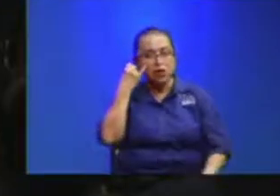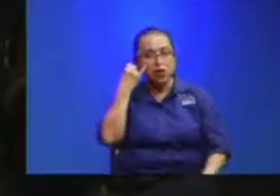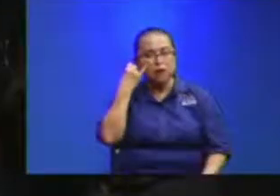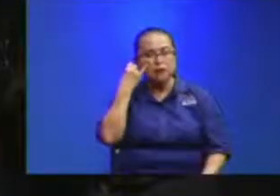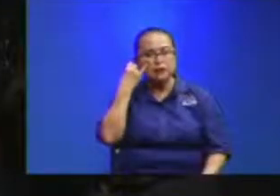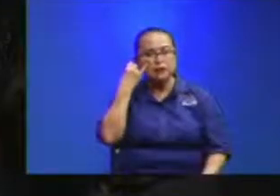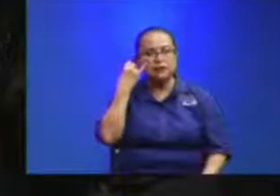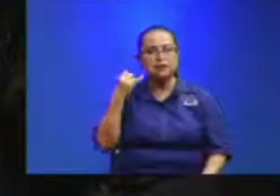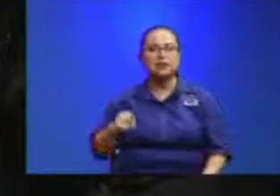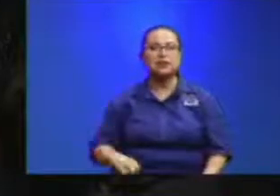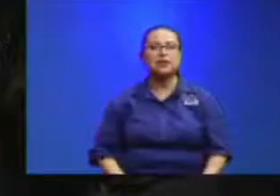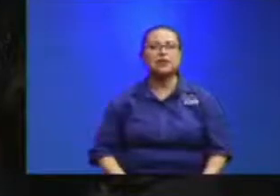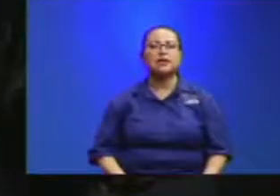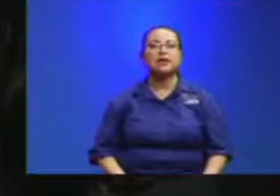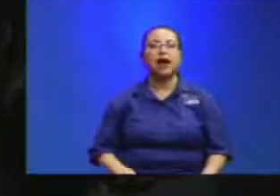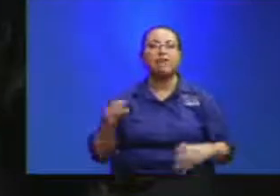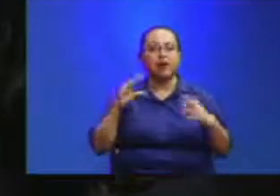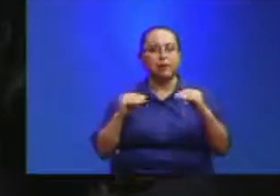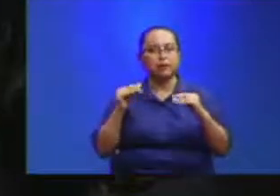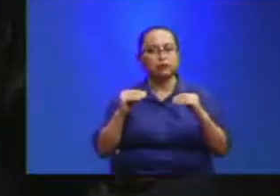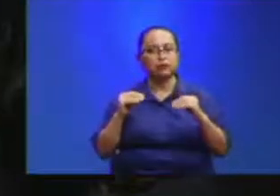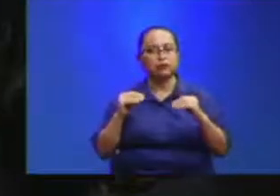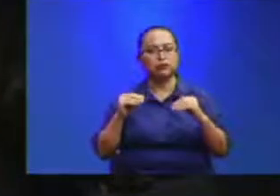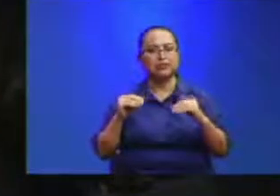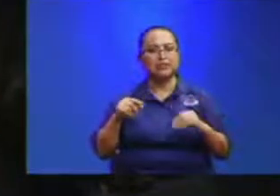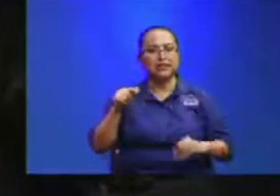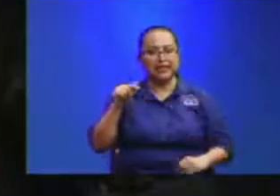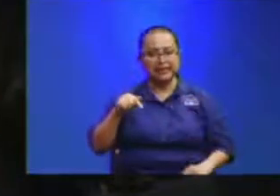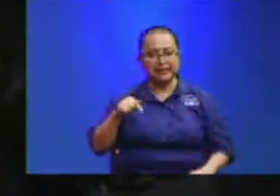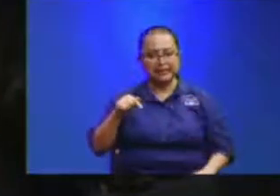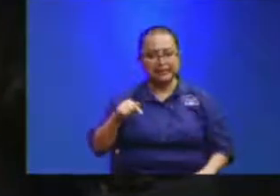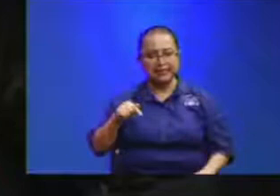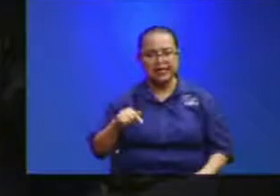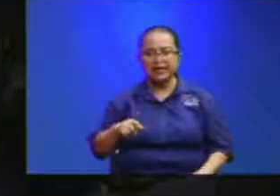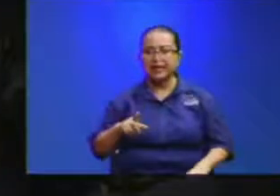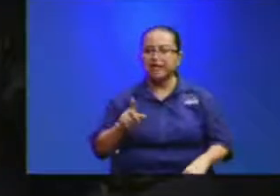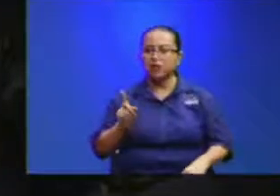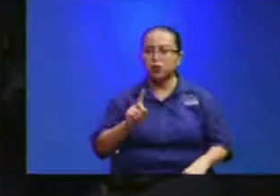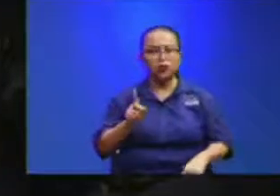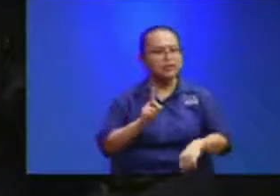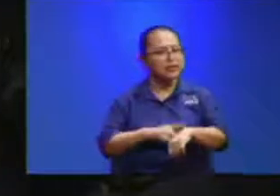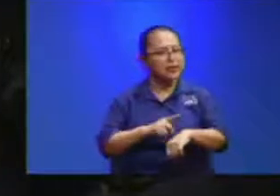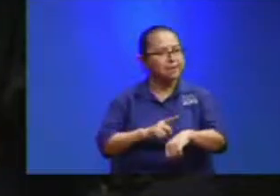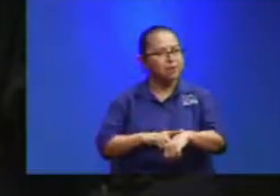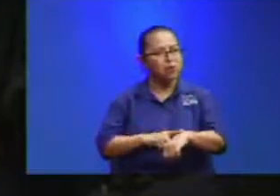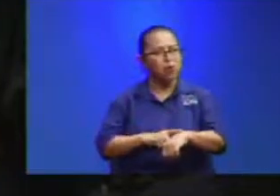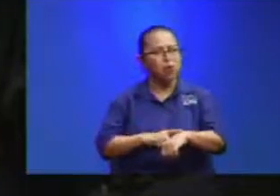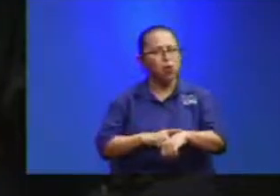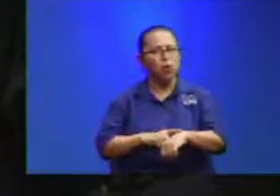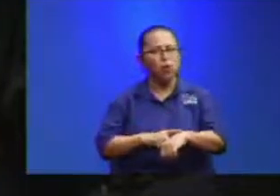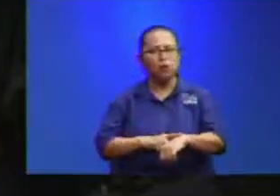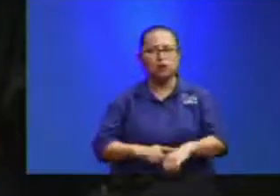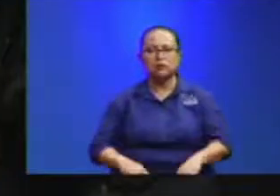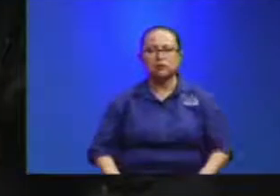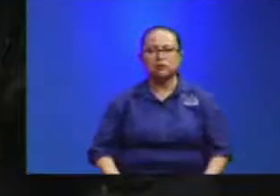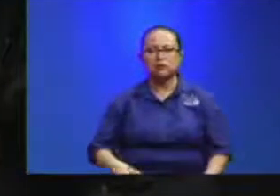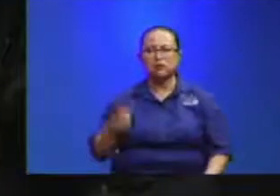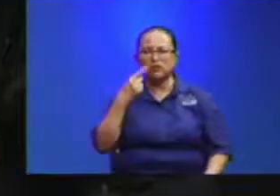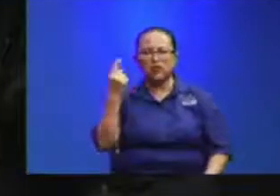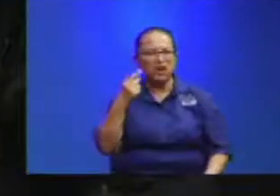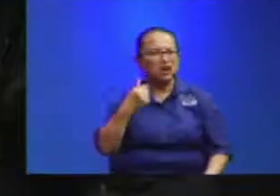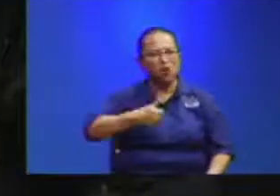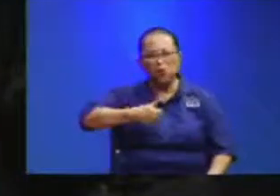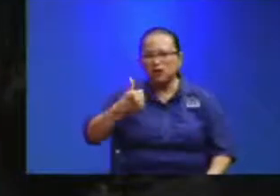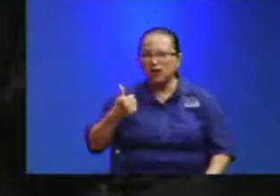mi corazón que este no es un momento para entretenernos yo no sé que usted tiene cosas de importantes y que